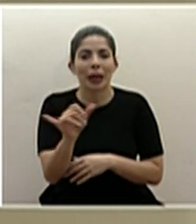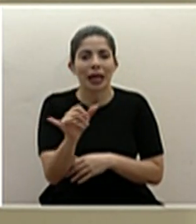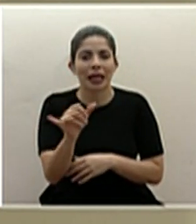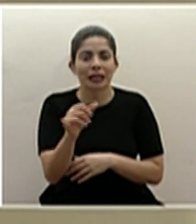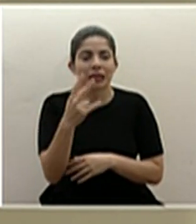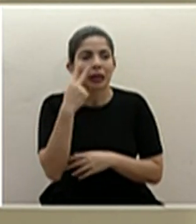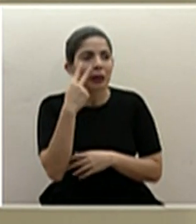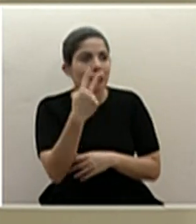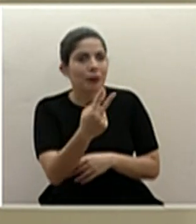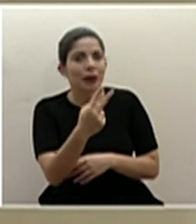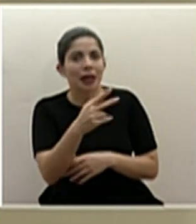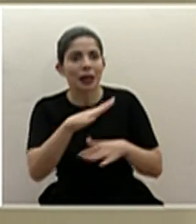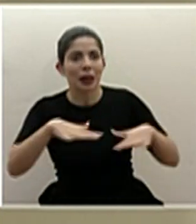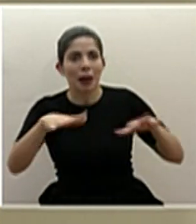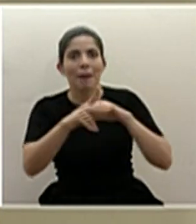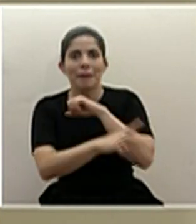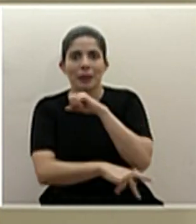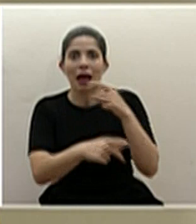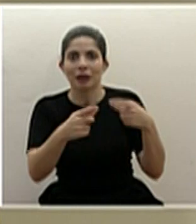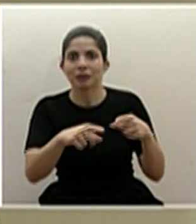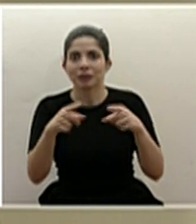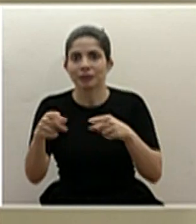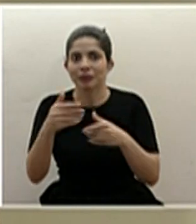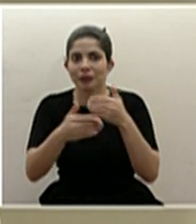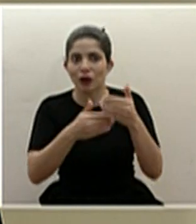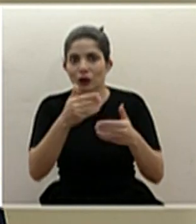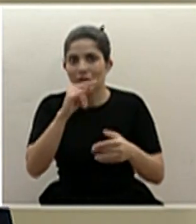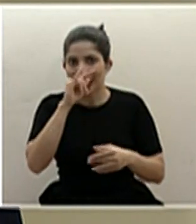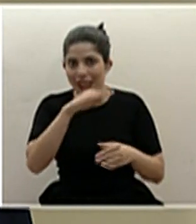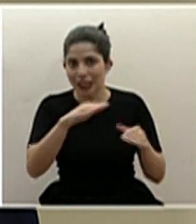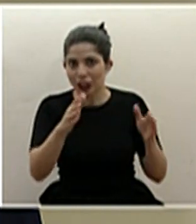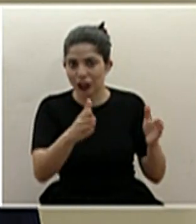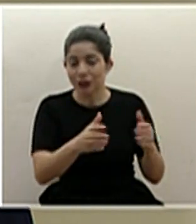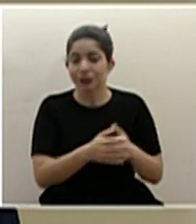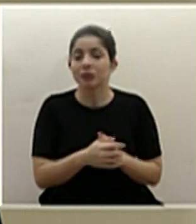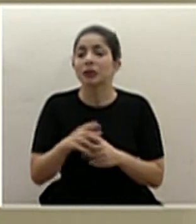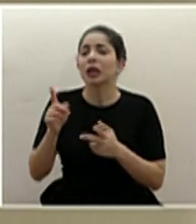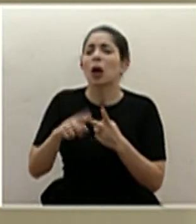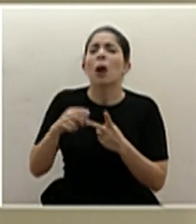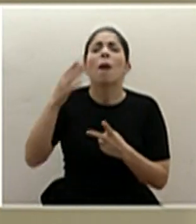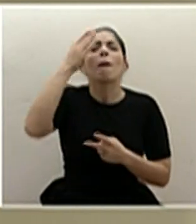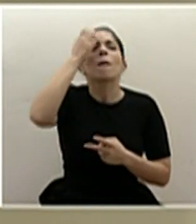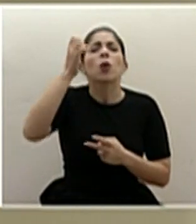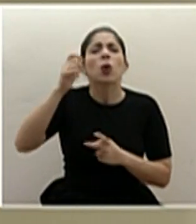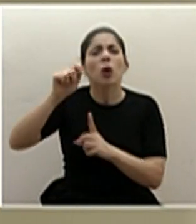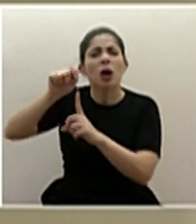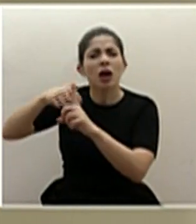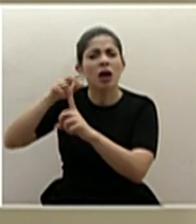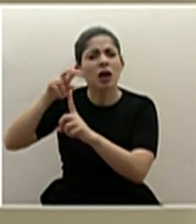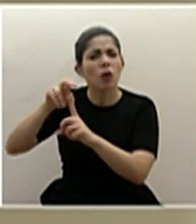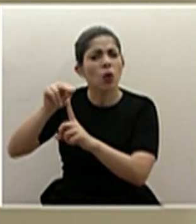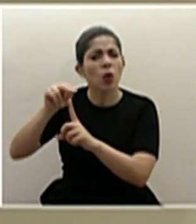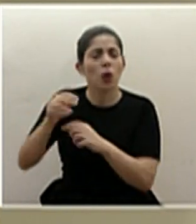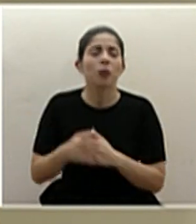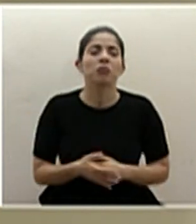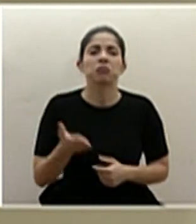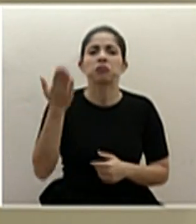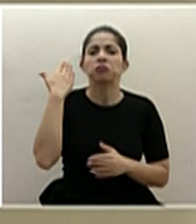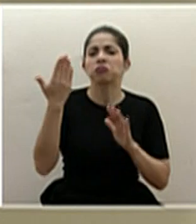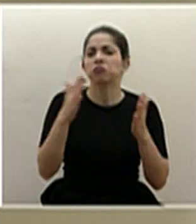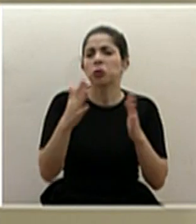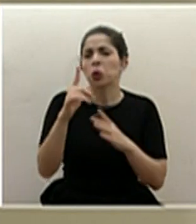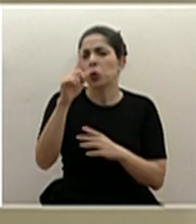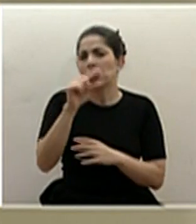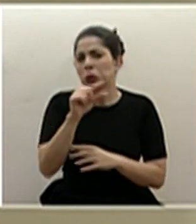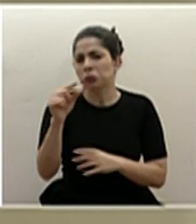hemos encontrado en nuestro país también en evolución. Y con respecto al por qué no se hacen las pruebas, hace como tal vez una semana y